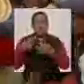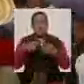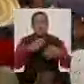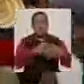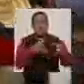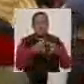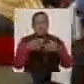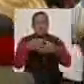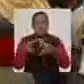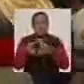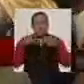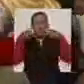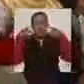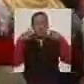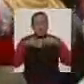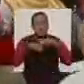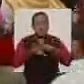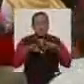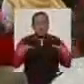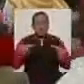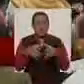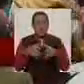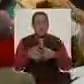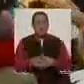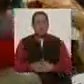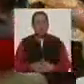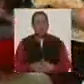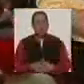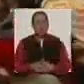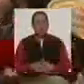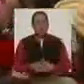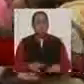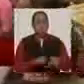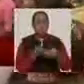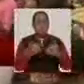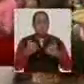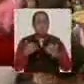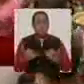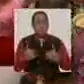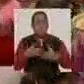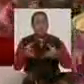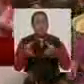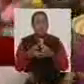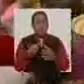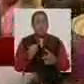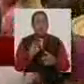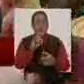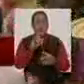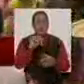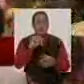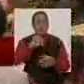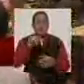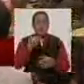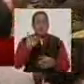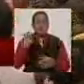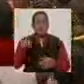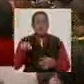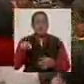comunidades indígenas de esta zona del país, pertenecientes a la etnia Aguajún. Ha